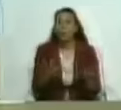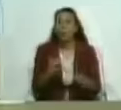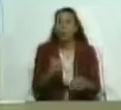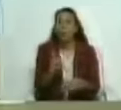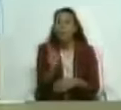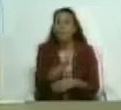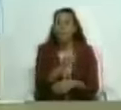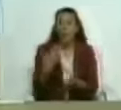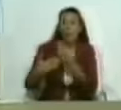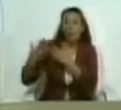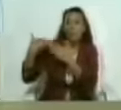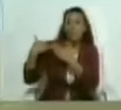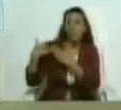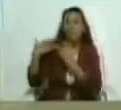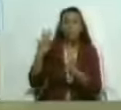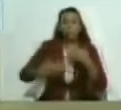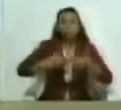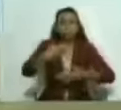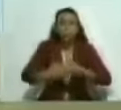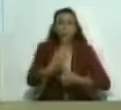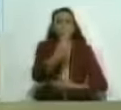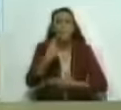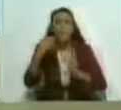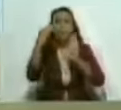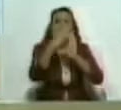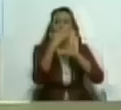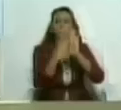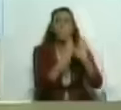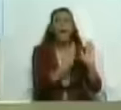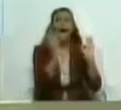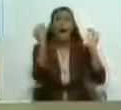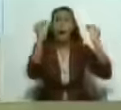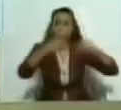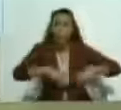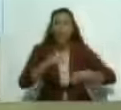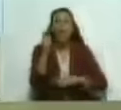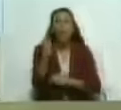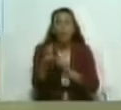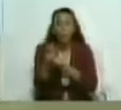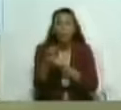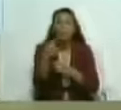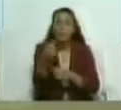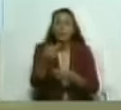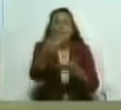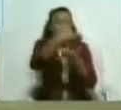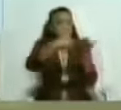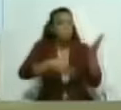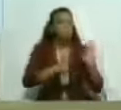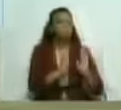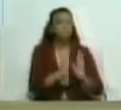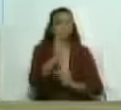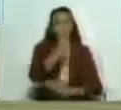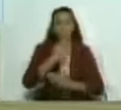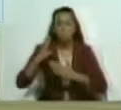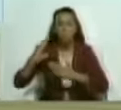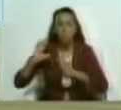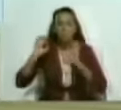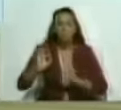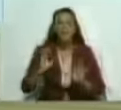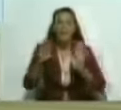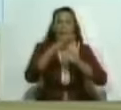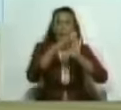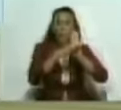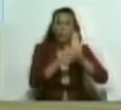de un mes y que se ha llevado cumpliendo todo lo establecido en la Constitución de la República Bolivariana de Venezuela, la